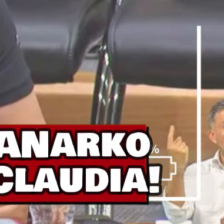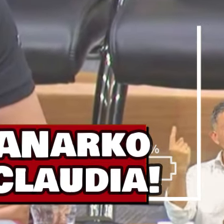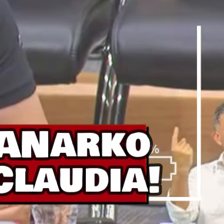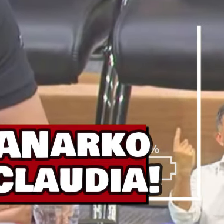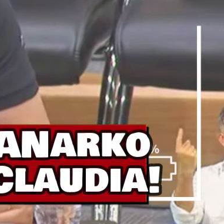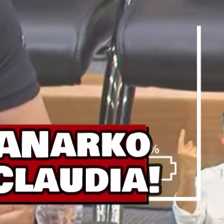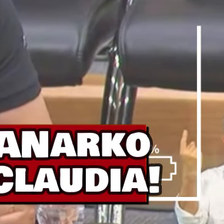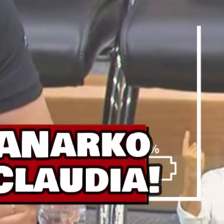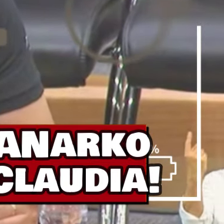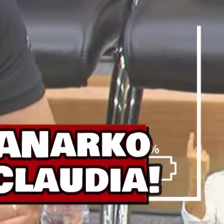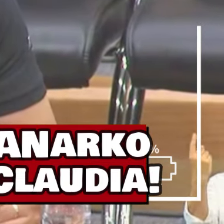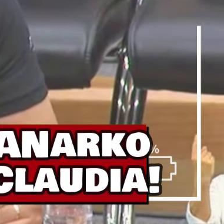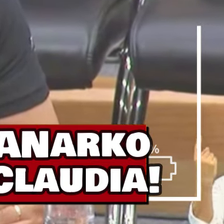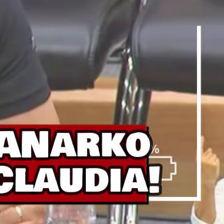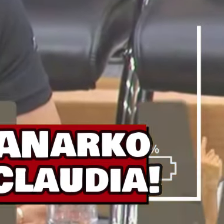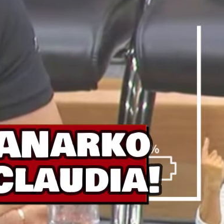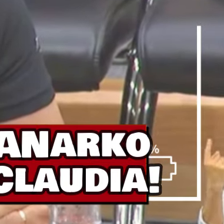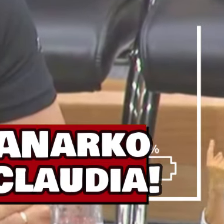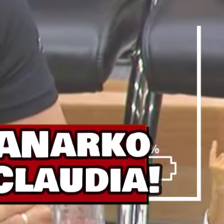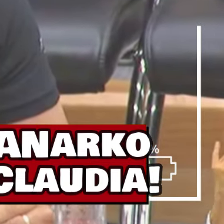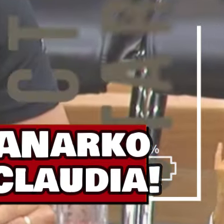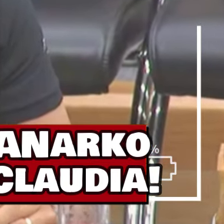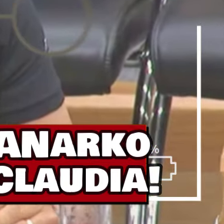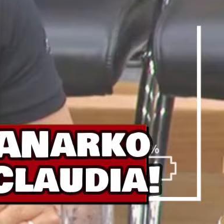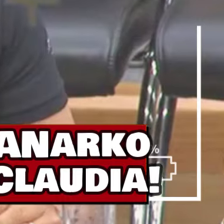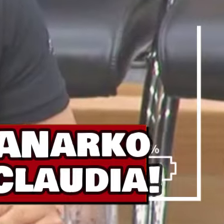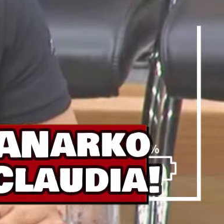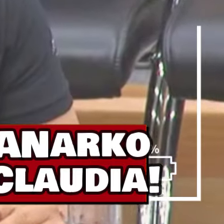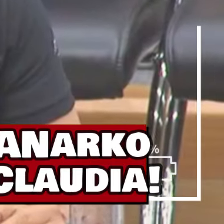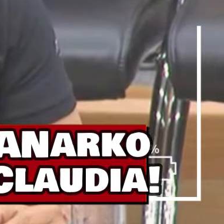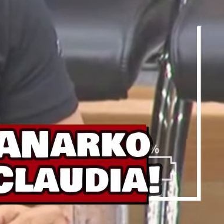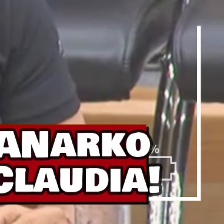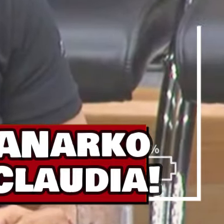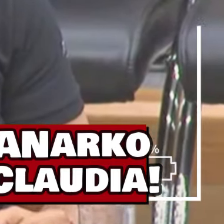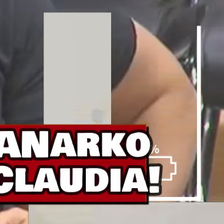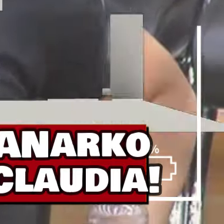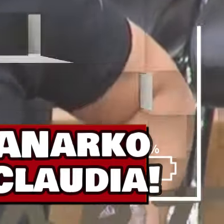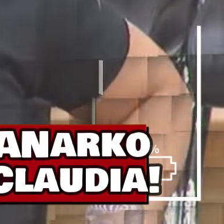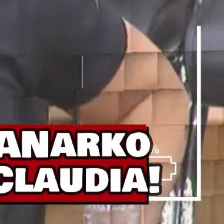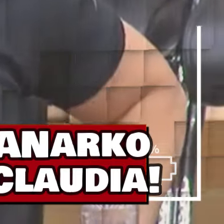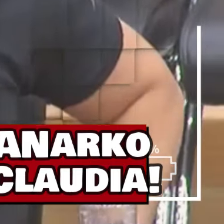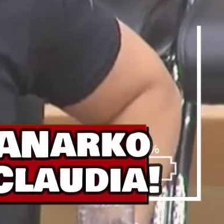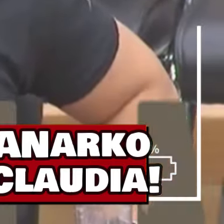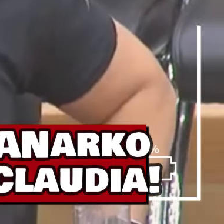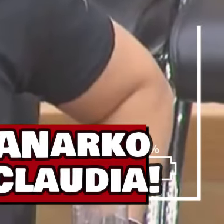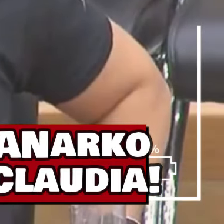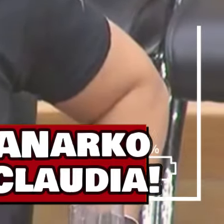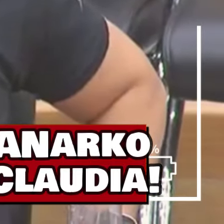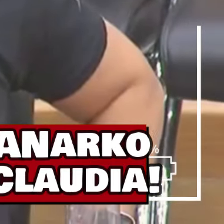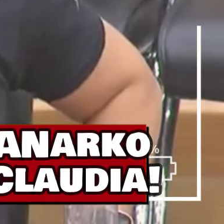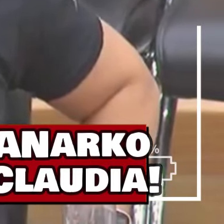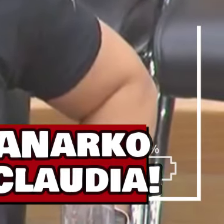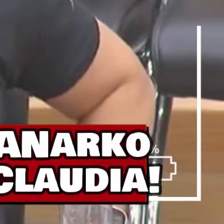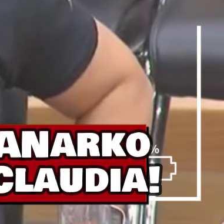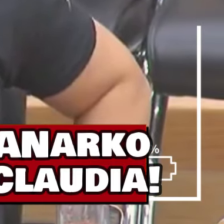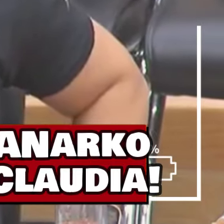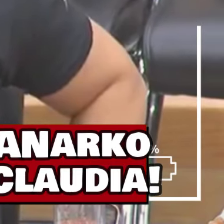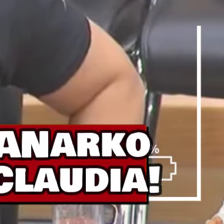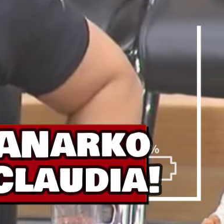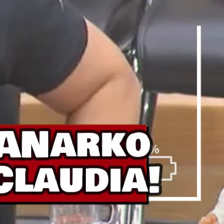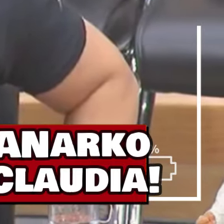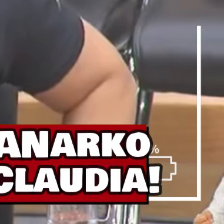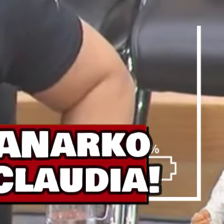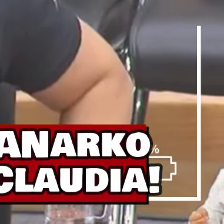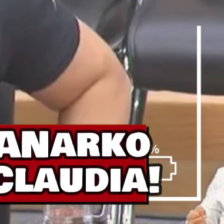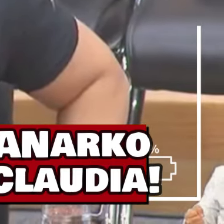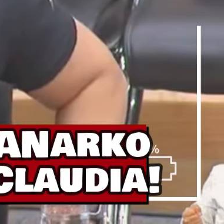las preferencias electorales, el representante del narcopan, Víctor Sondón, respondió con desesperación y ardor a las afirmaciones del triunfo seguro